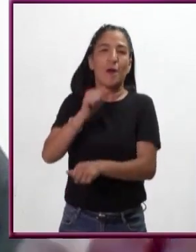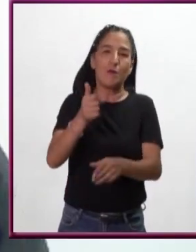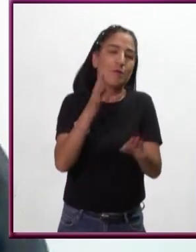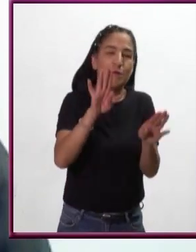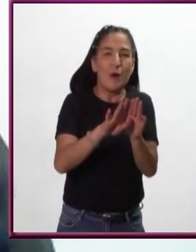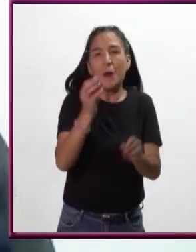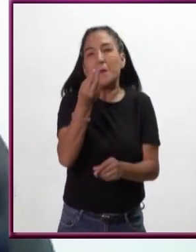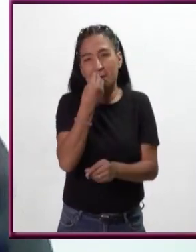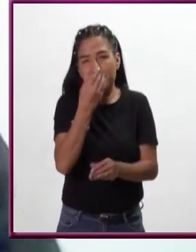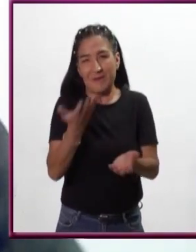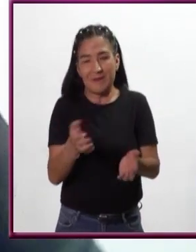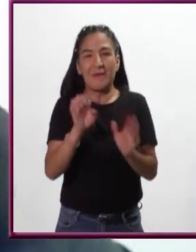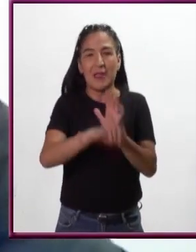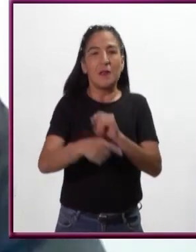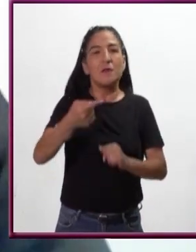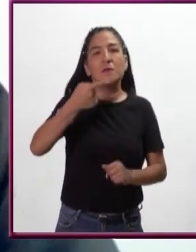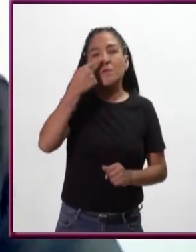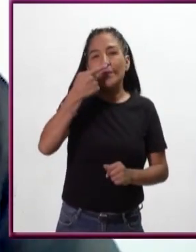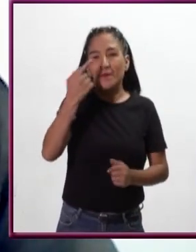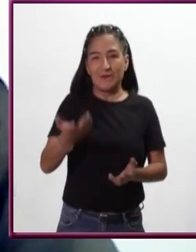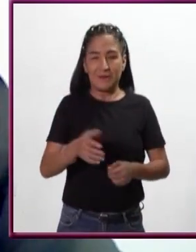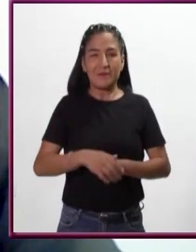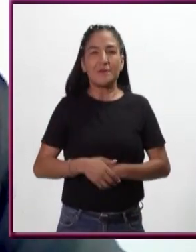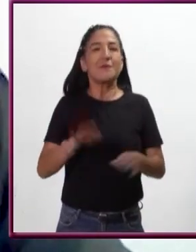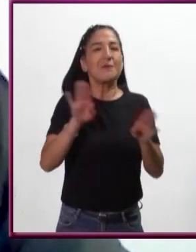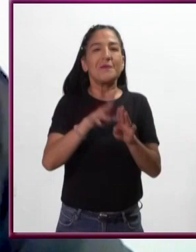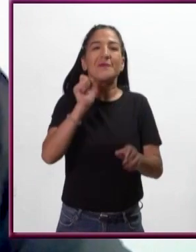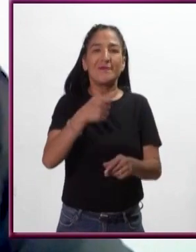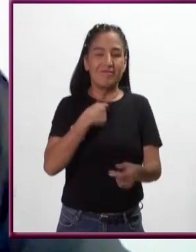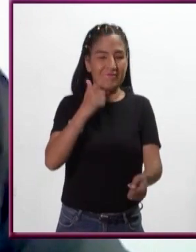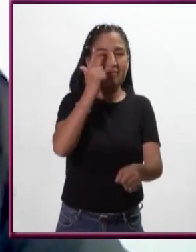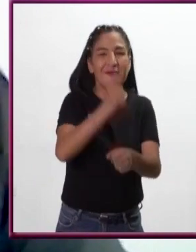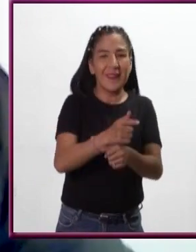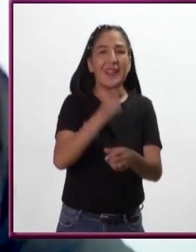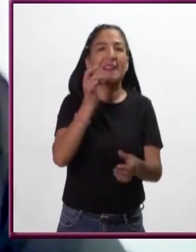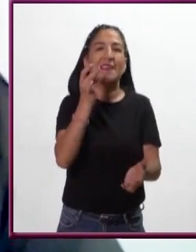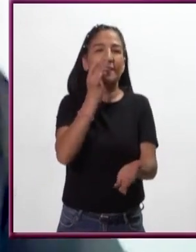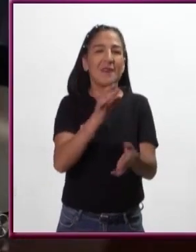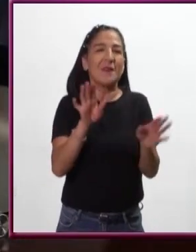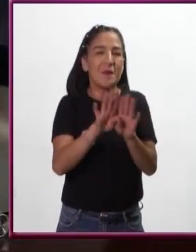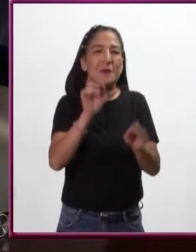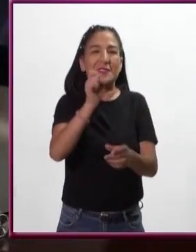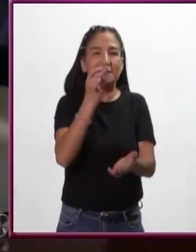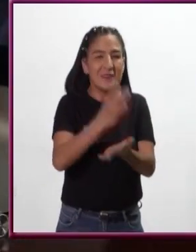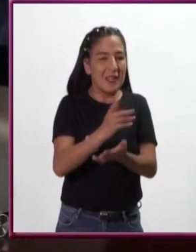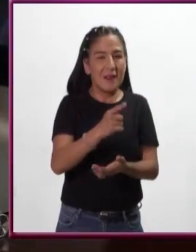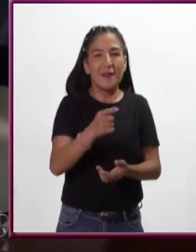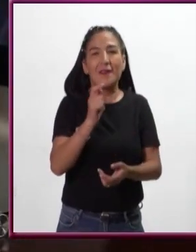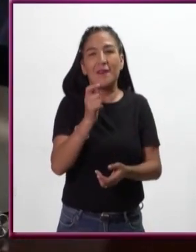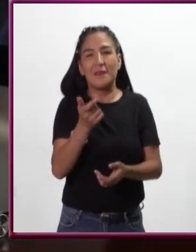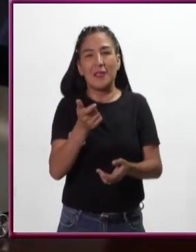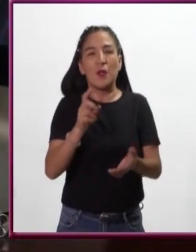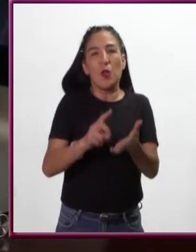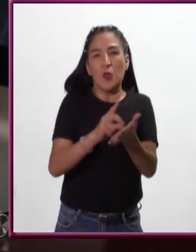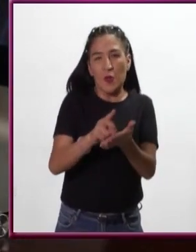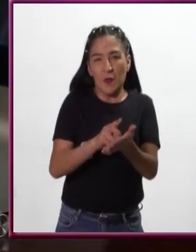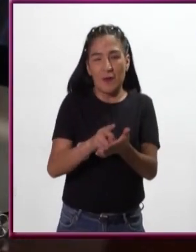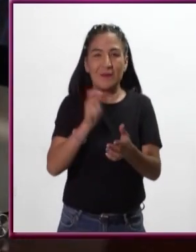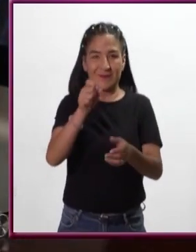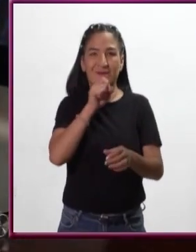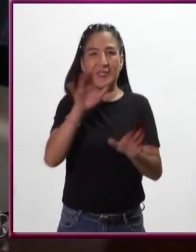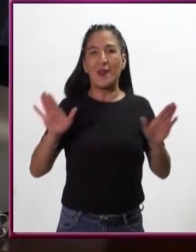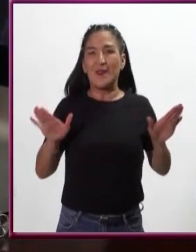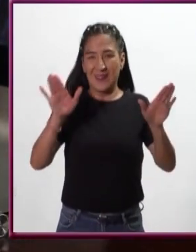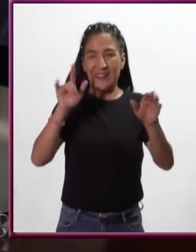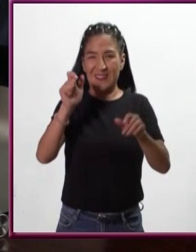estado de la comida con un sensor de olor. O puedo detectar cosas como están haciendo con la detección de drogas en